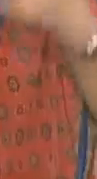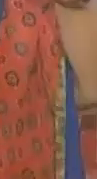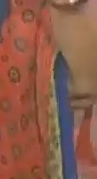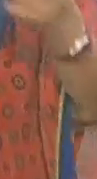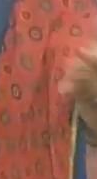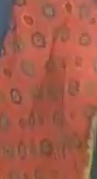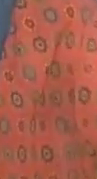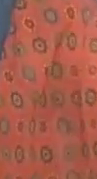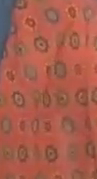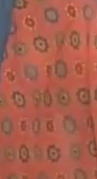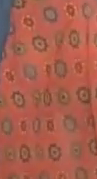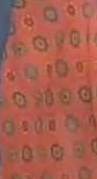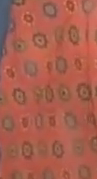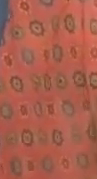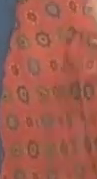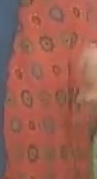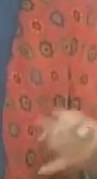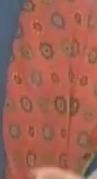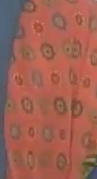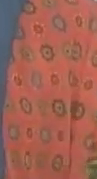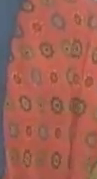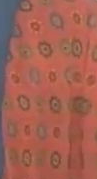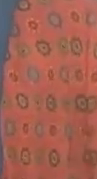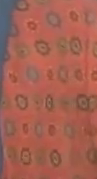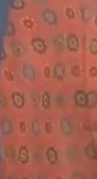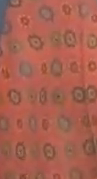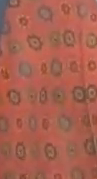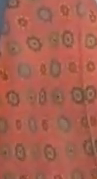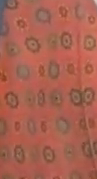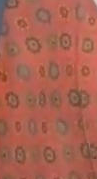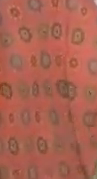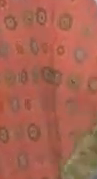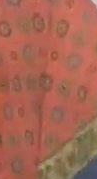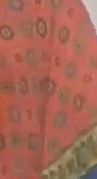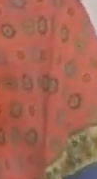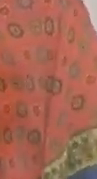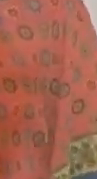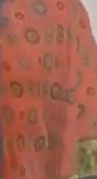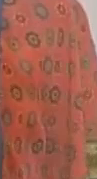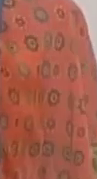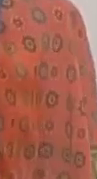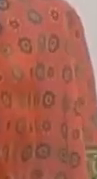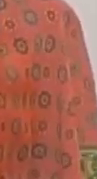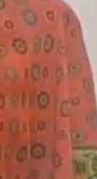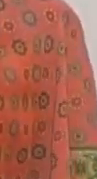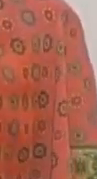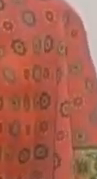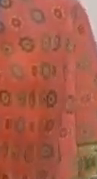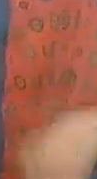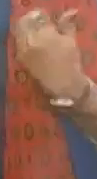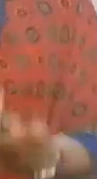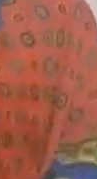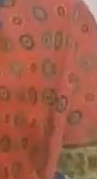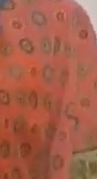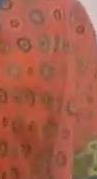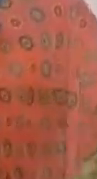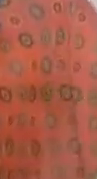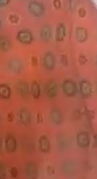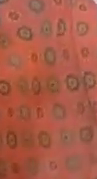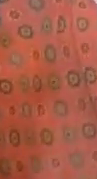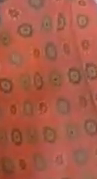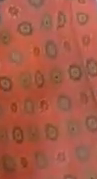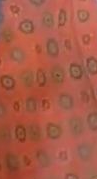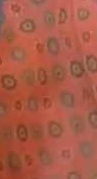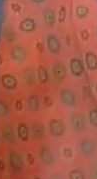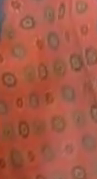desamor. Patria mujer, de su verante hermosura, va cruzando los pantanos sin manchar